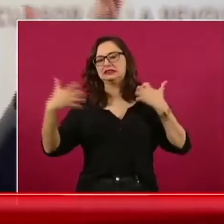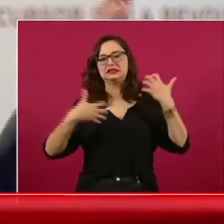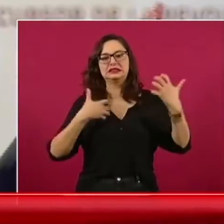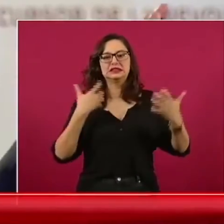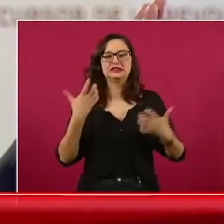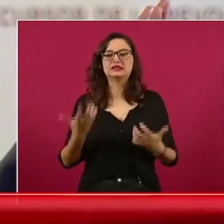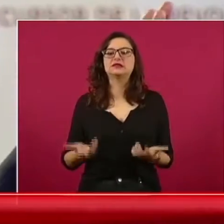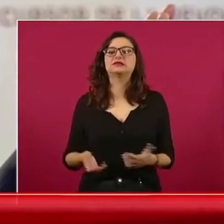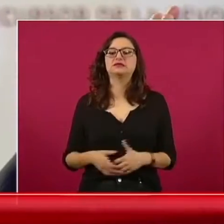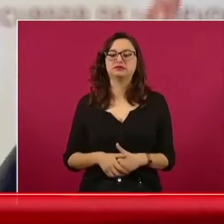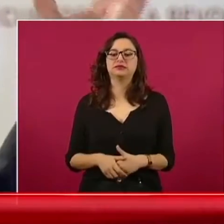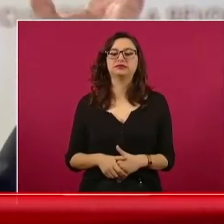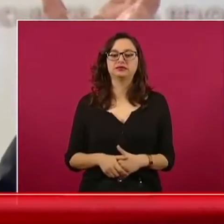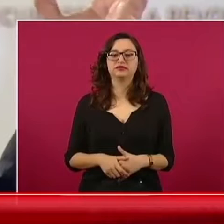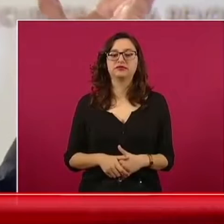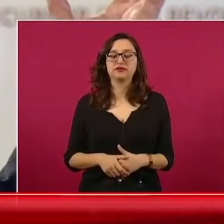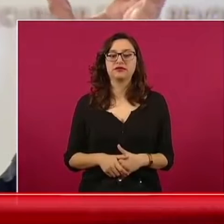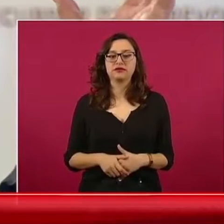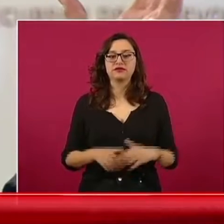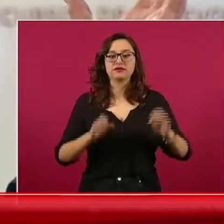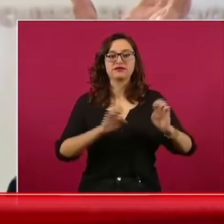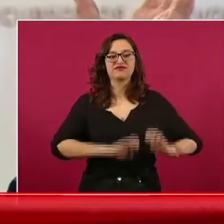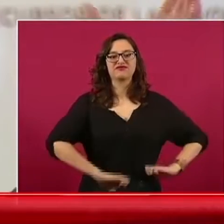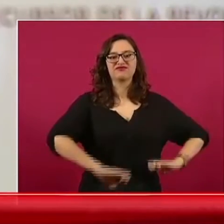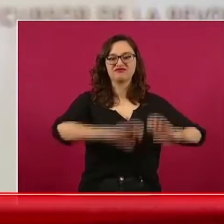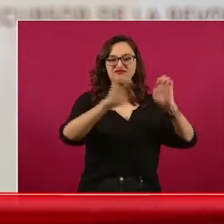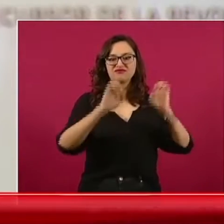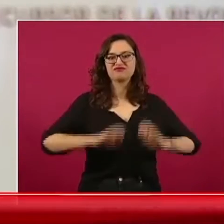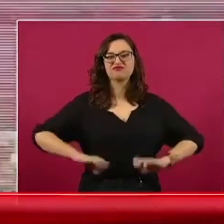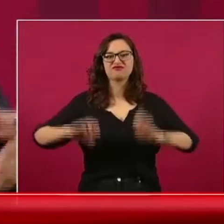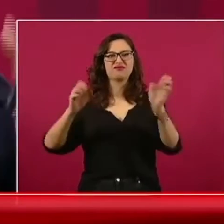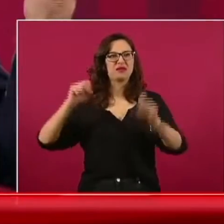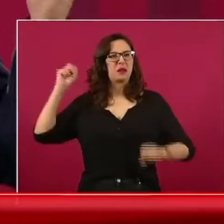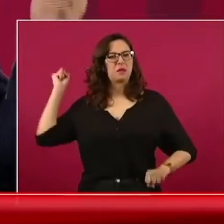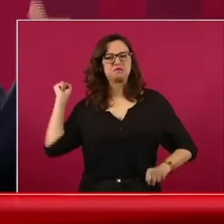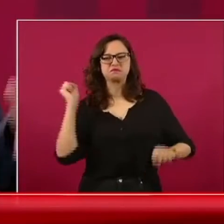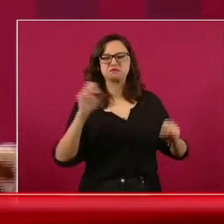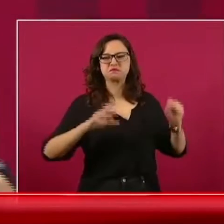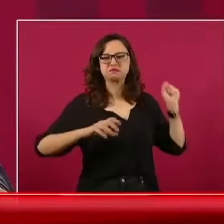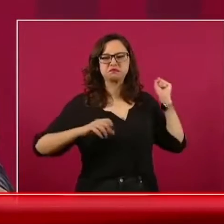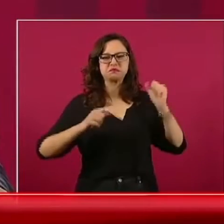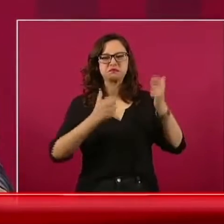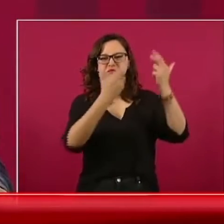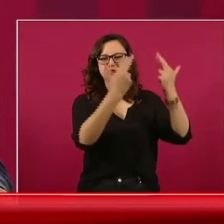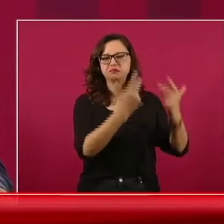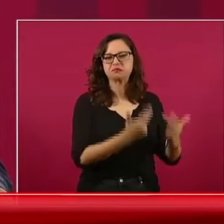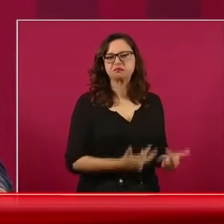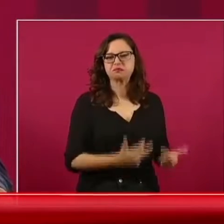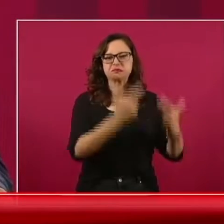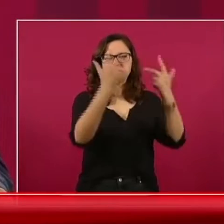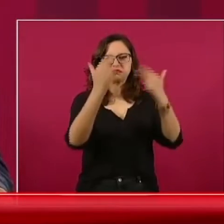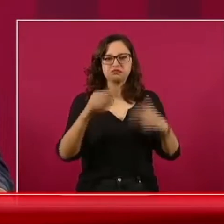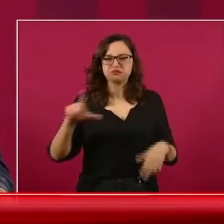destruyeron todos los edificios públicos vieron miles de muertos